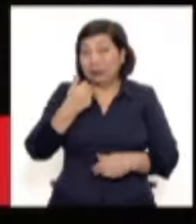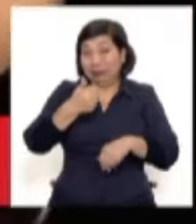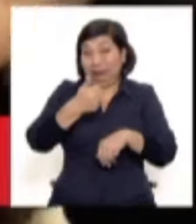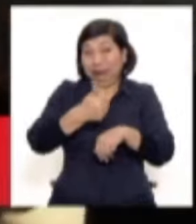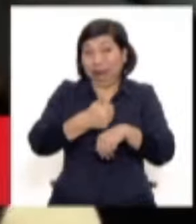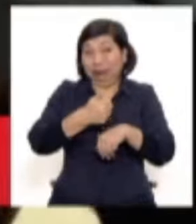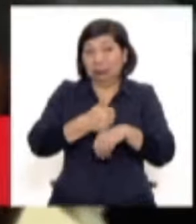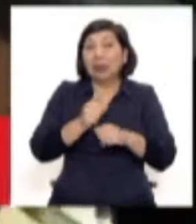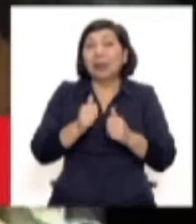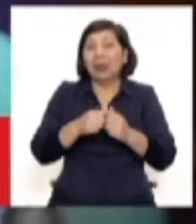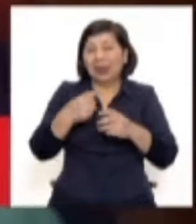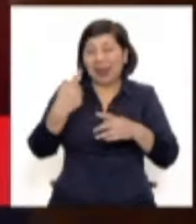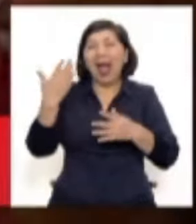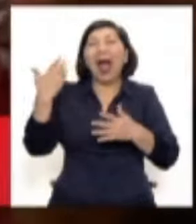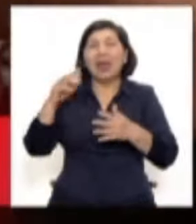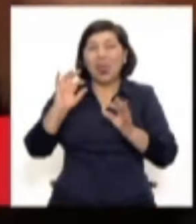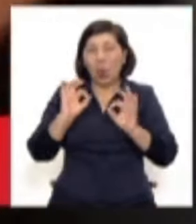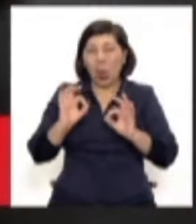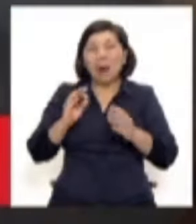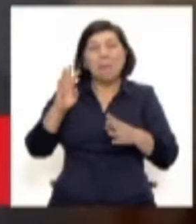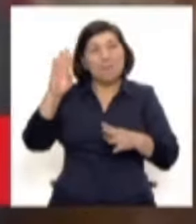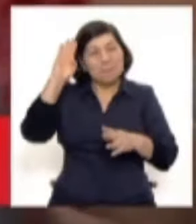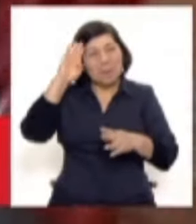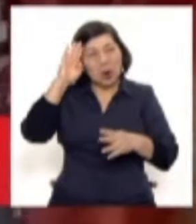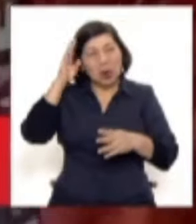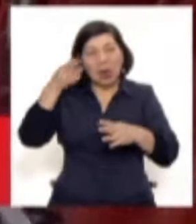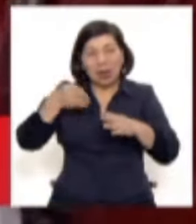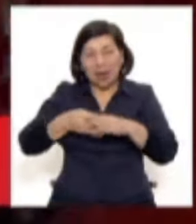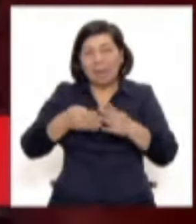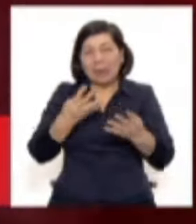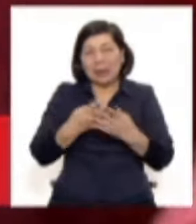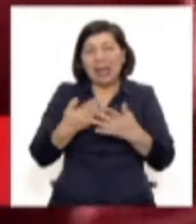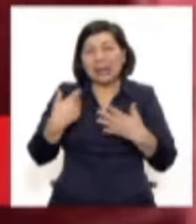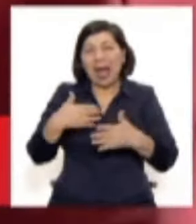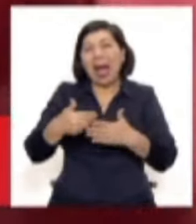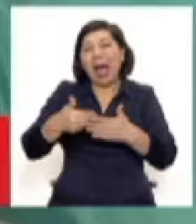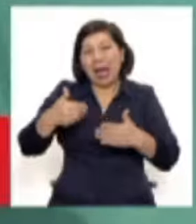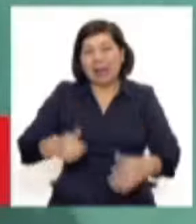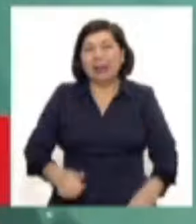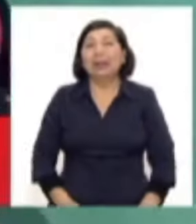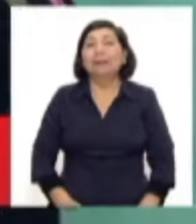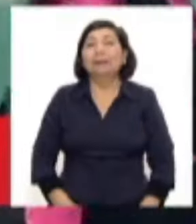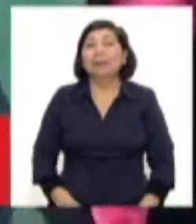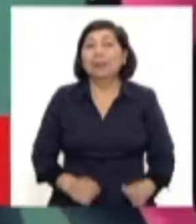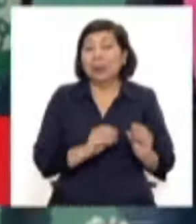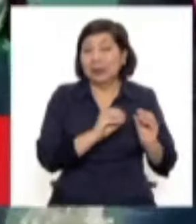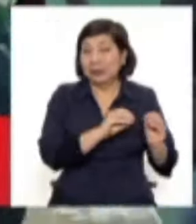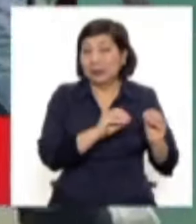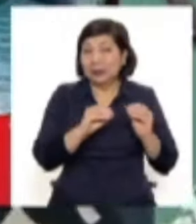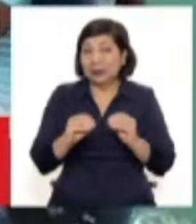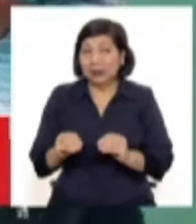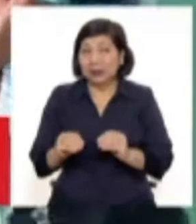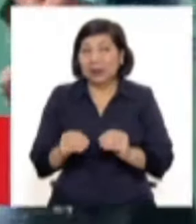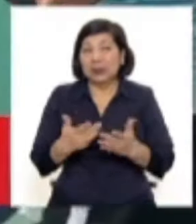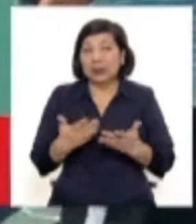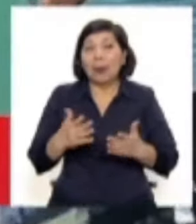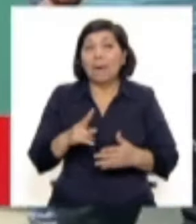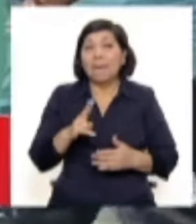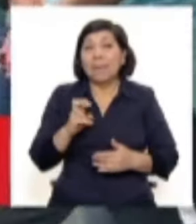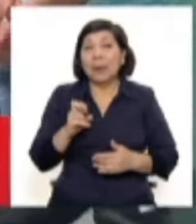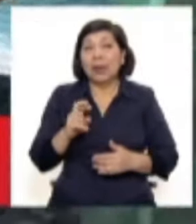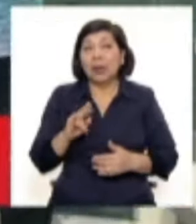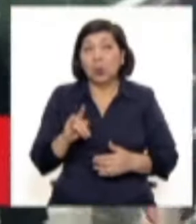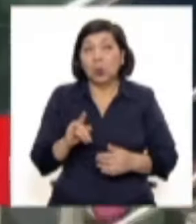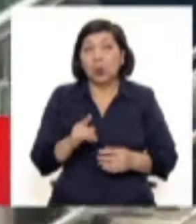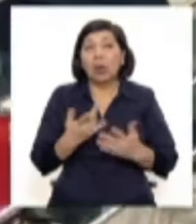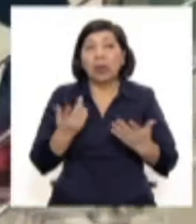Cerebro, cuenta con varios antecedentes policiales e ingreso al penal. Los detenidos fueron llevados a la de Pingri, Virú,